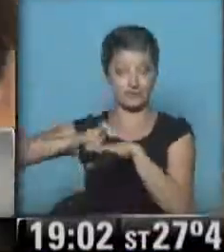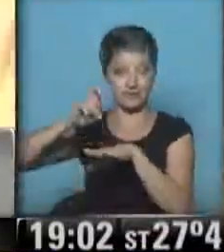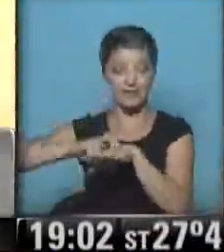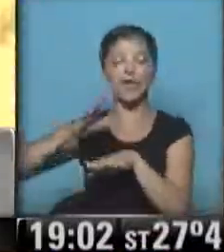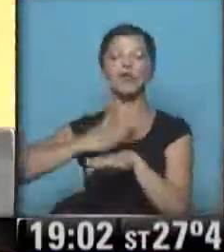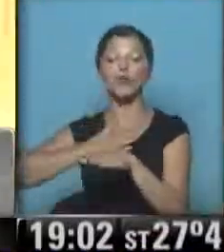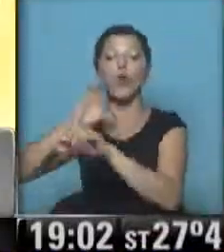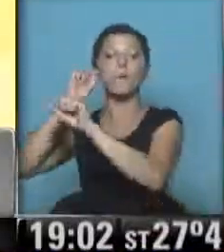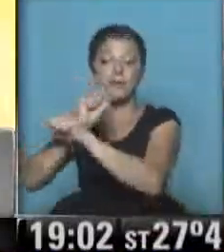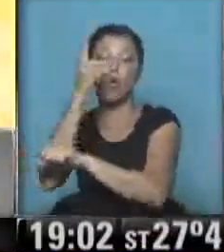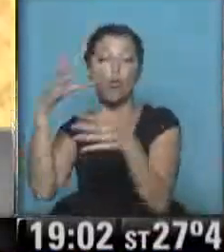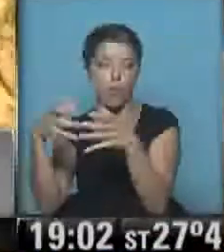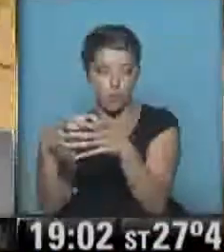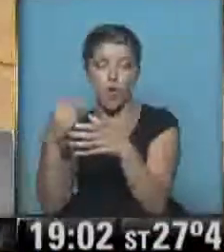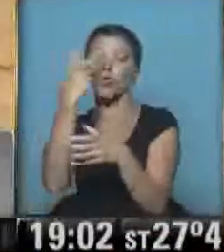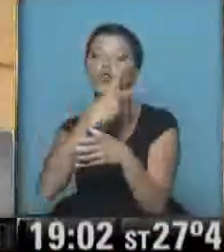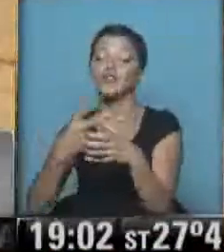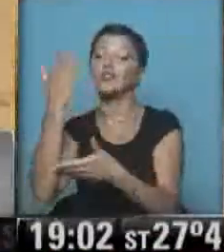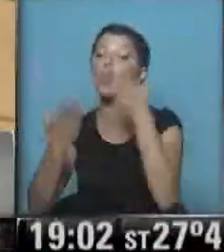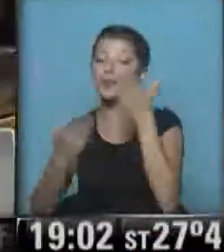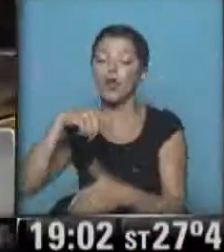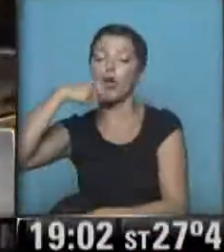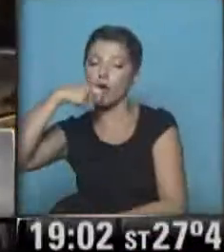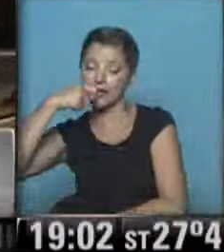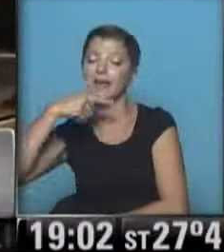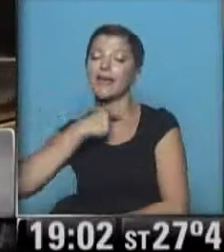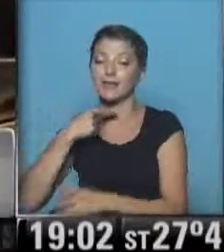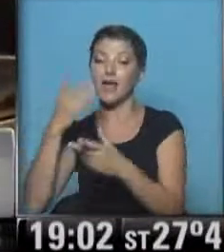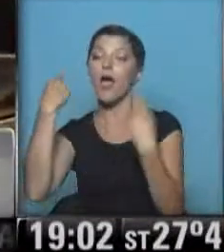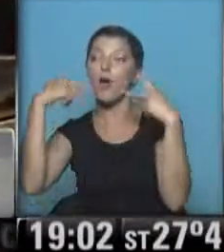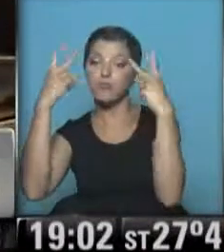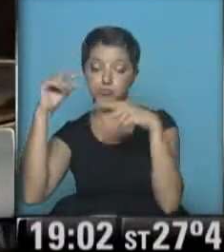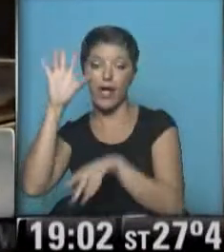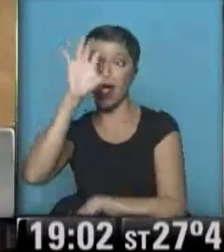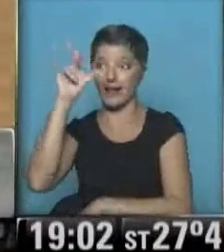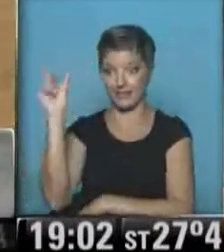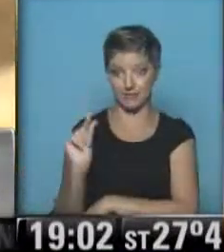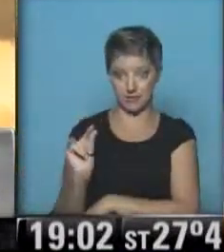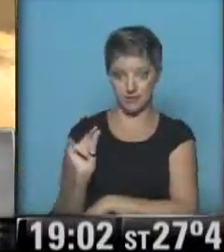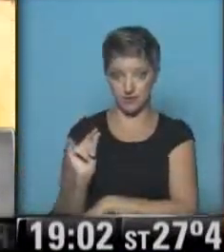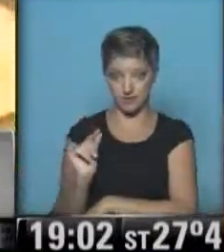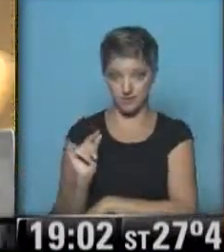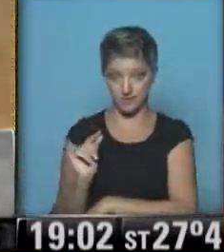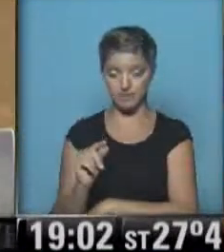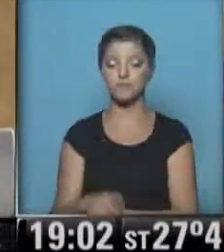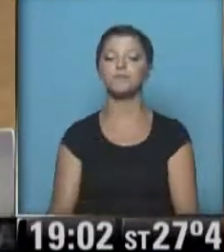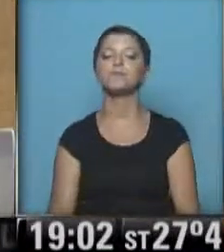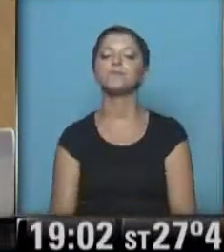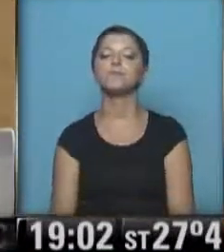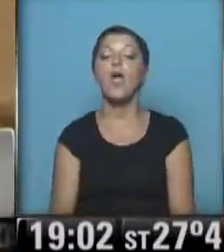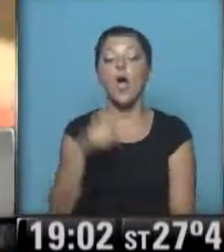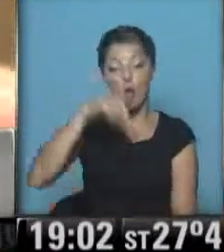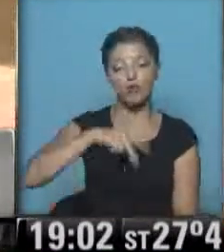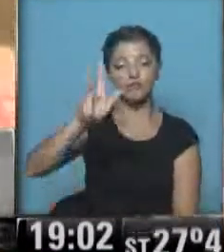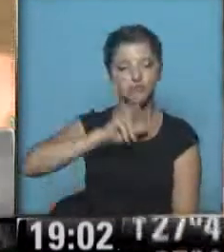detuvimos una banda también con 200 kilos de cocaína que intentaba atravesar el país en el día de hoy. Nos enteramos que